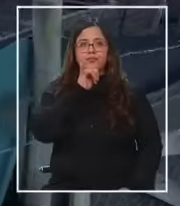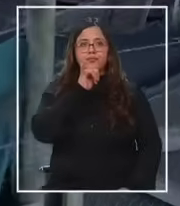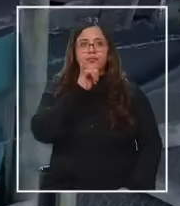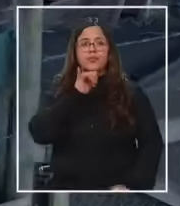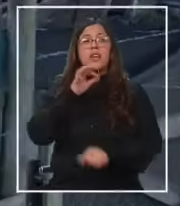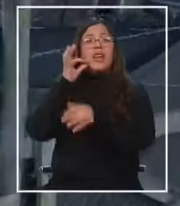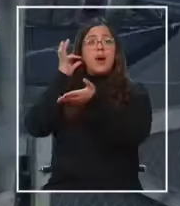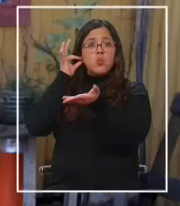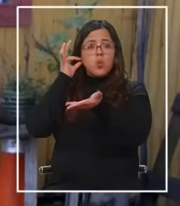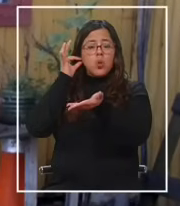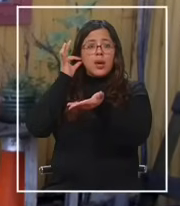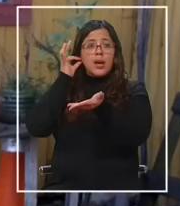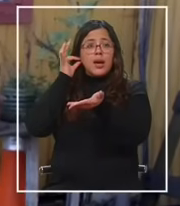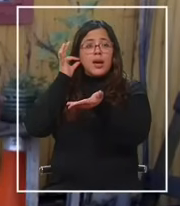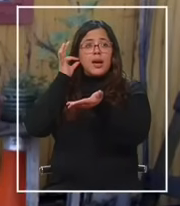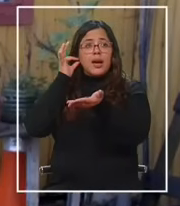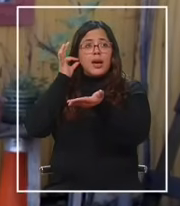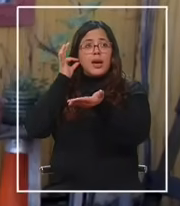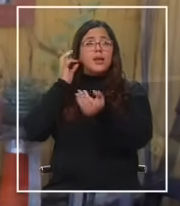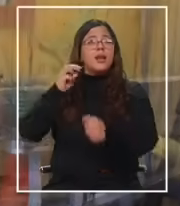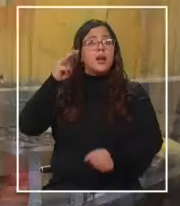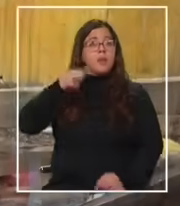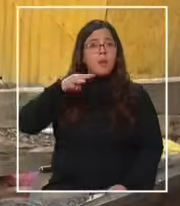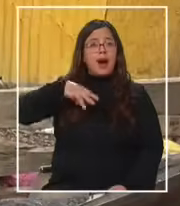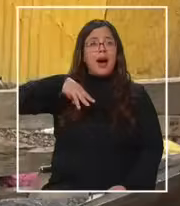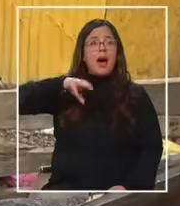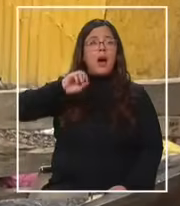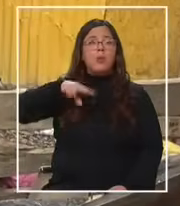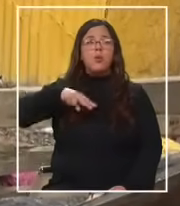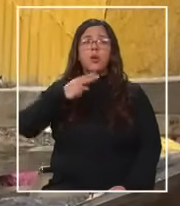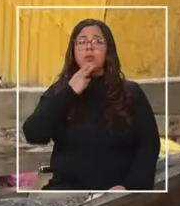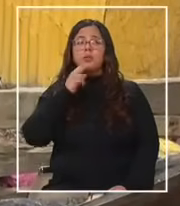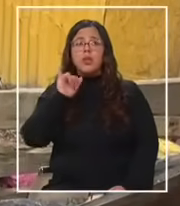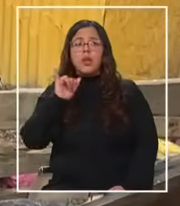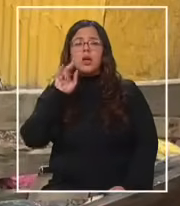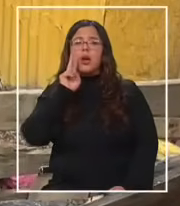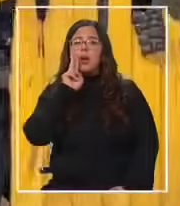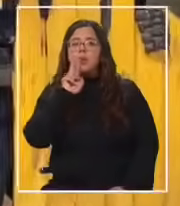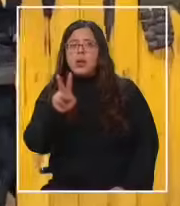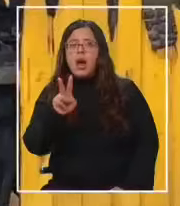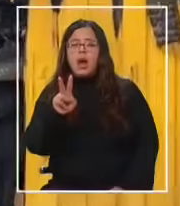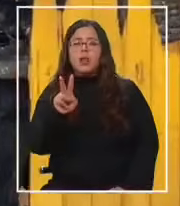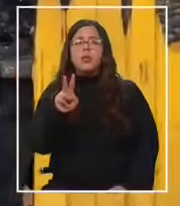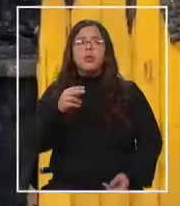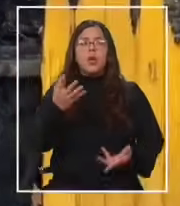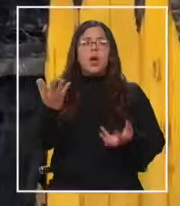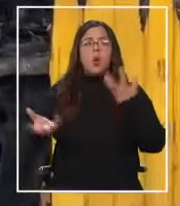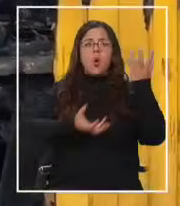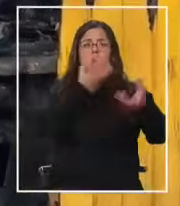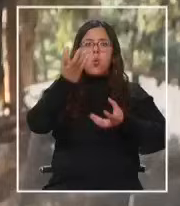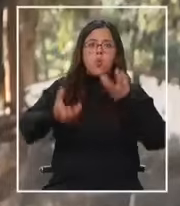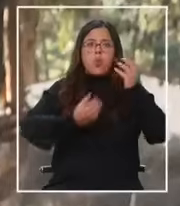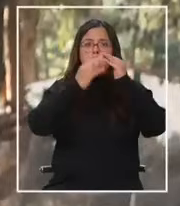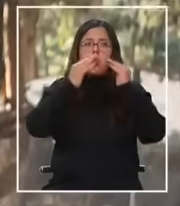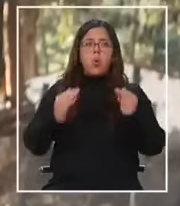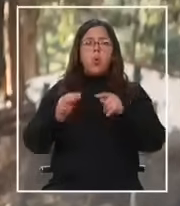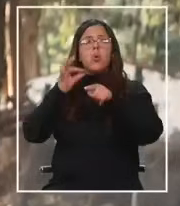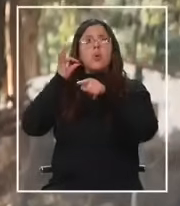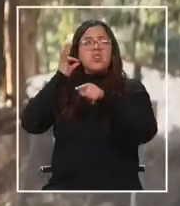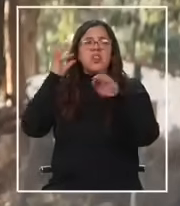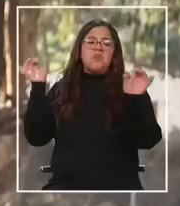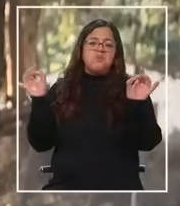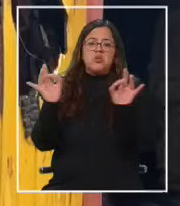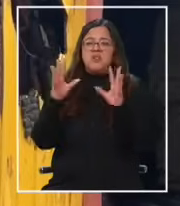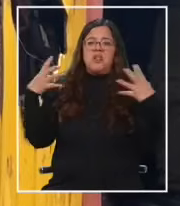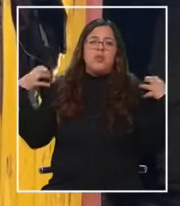Esta mujer estaba atrás, la mamá de Monty, mirando cómo se quemaba la casa. Que ella misma tuvo que haber quemado